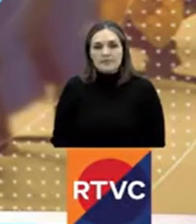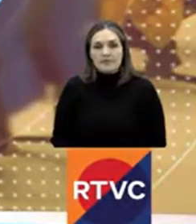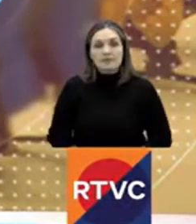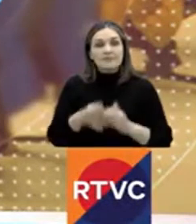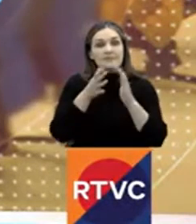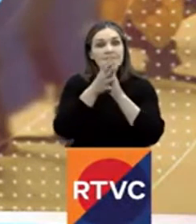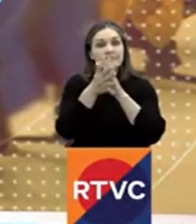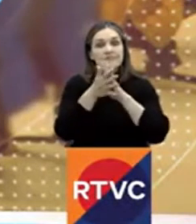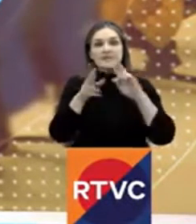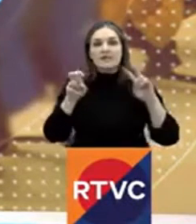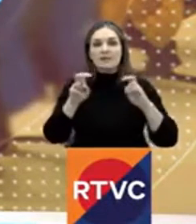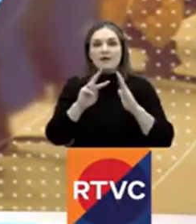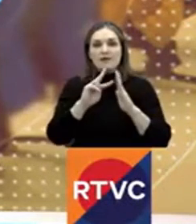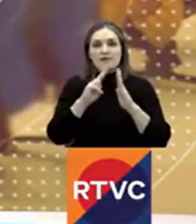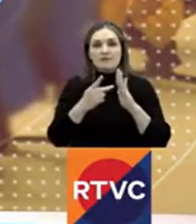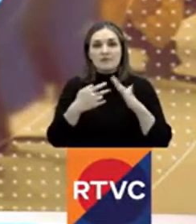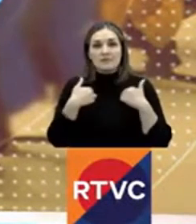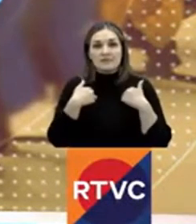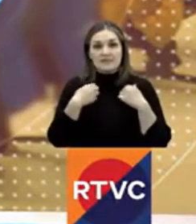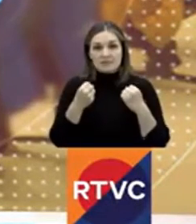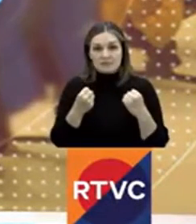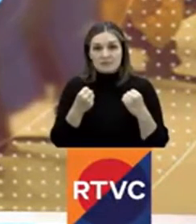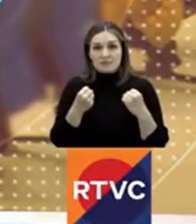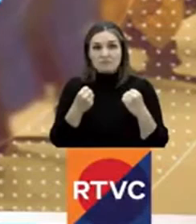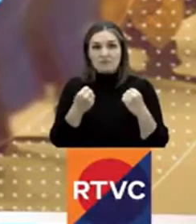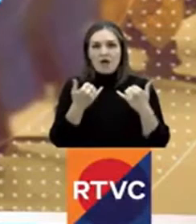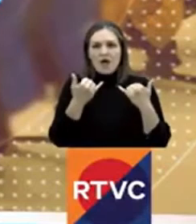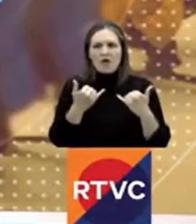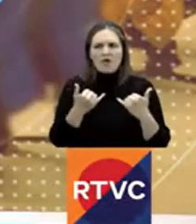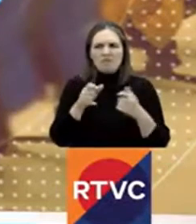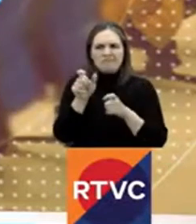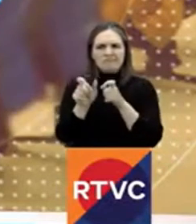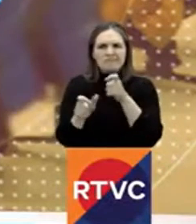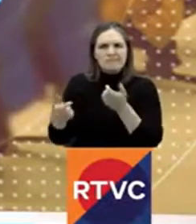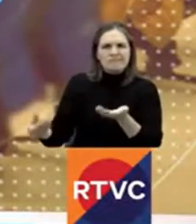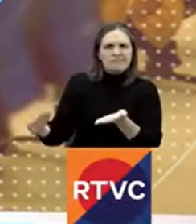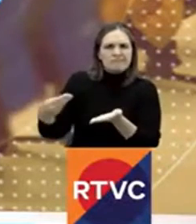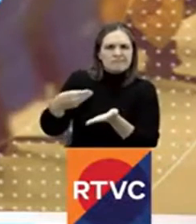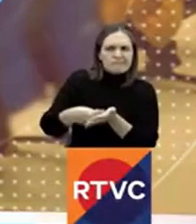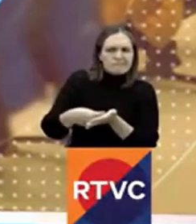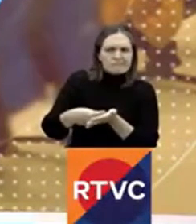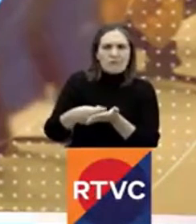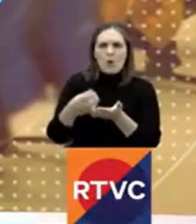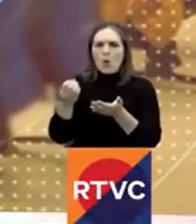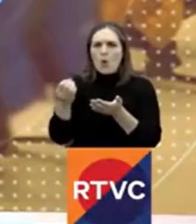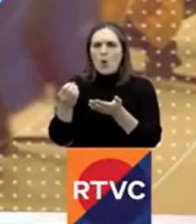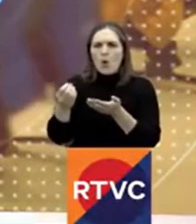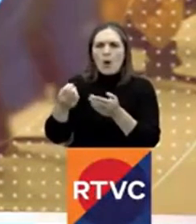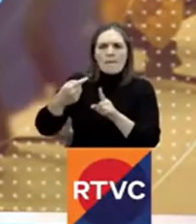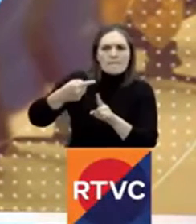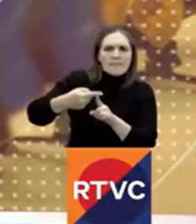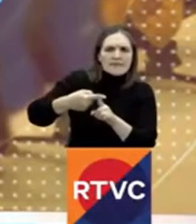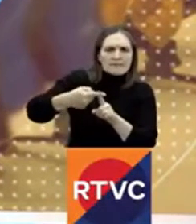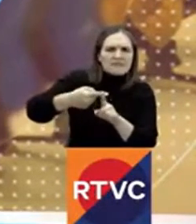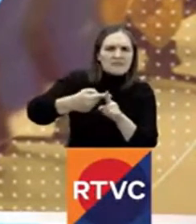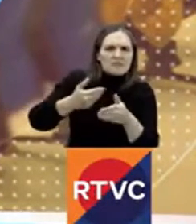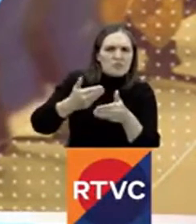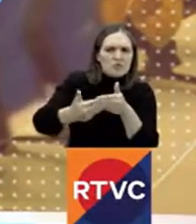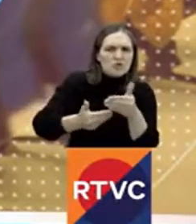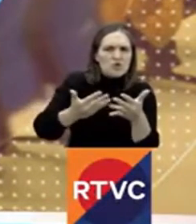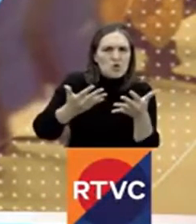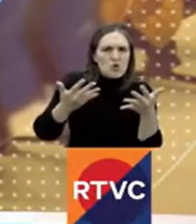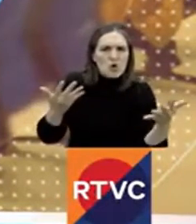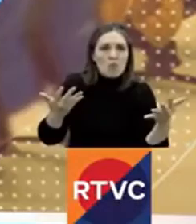Hablamos de la reforma a la salud porque los aportes al sistema y las cuotas moderadoras también tendrían modificaciones con el proyecto presentado por el